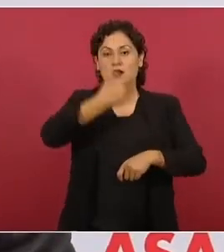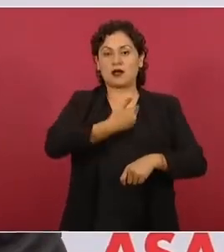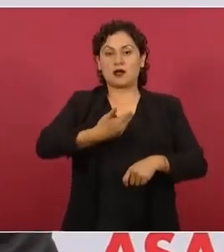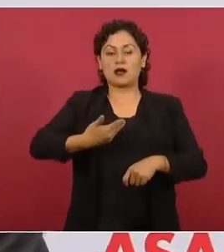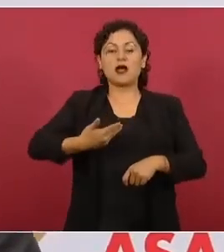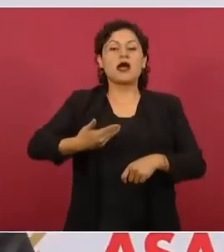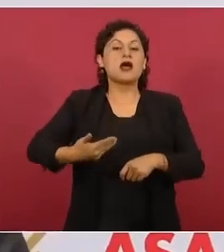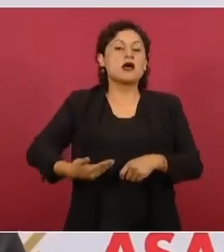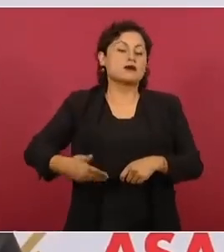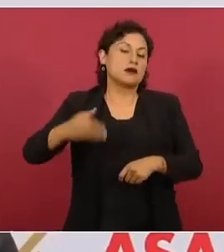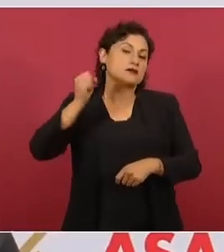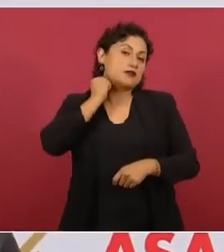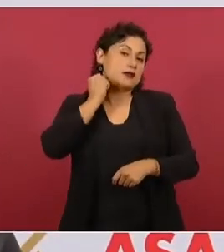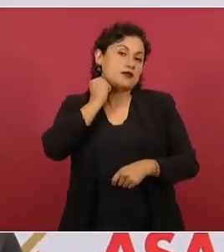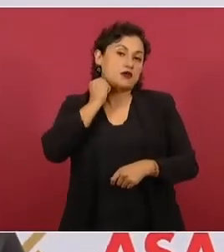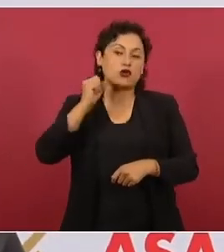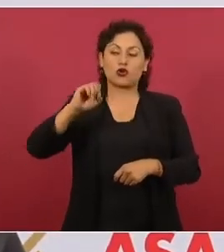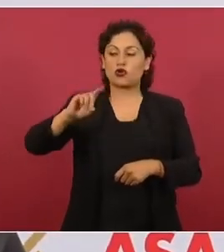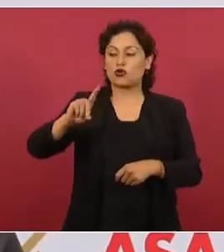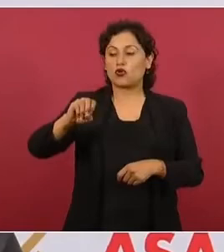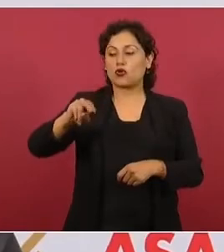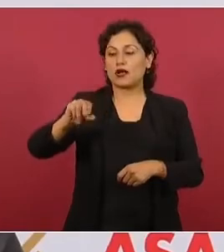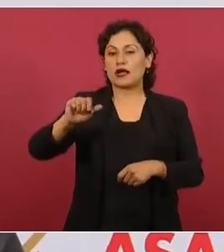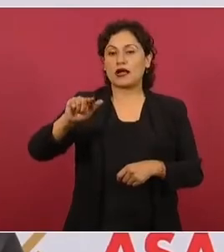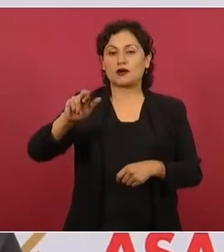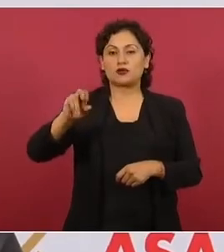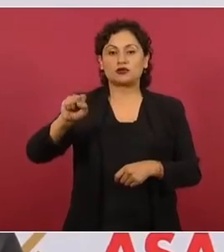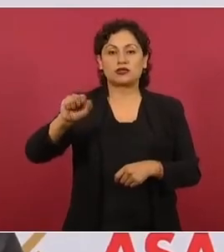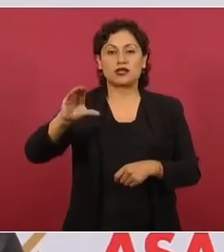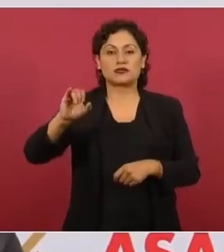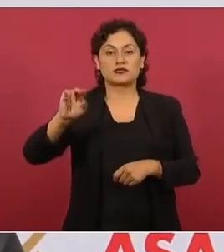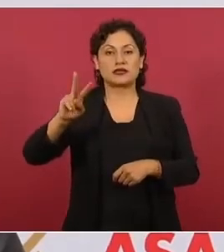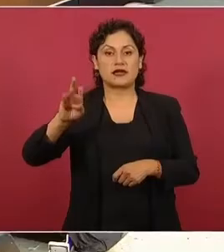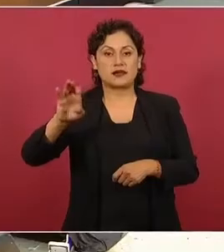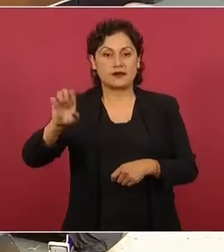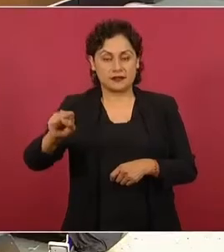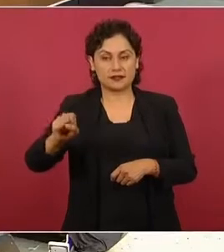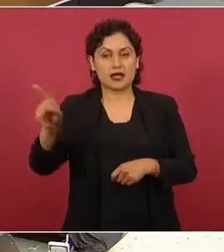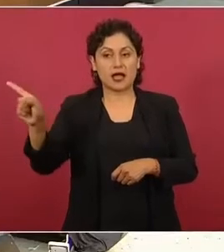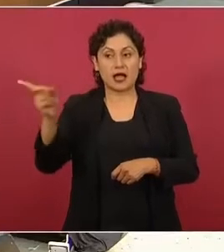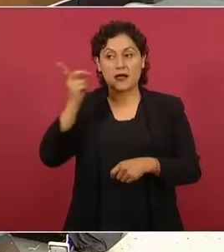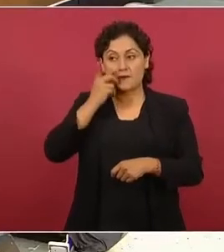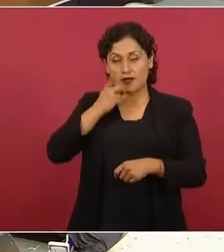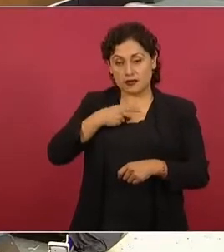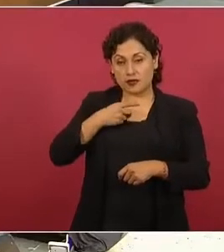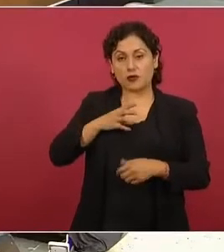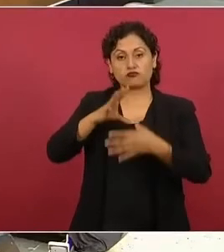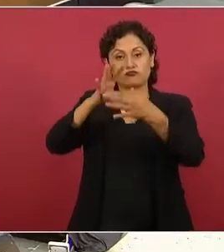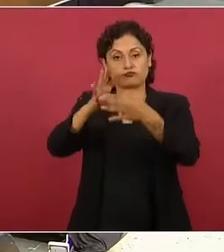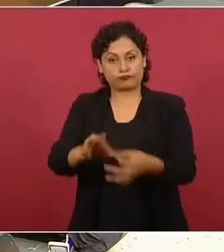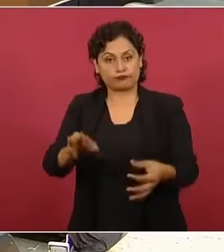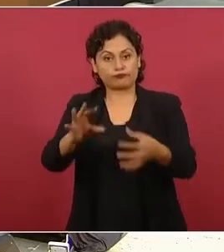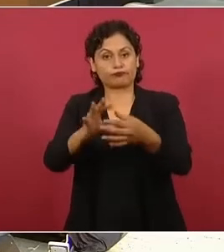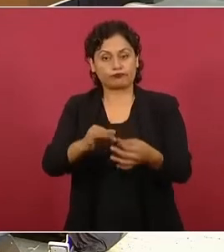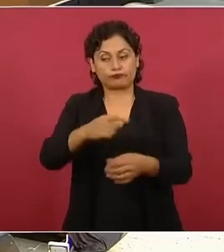Olmo, me han encomendado reconocerle el invaluable gesto político para con